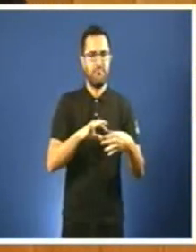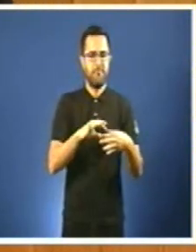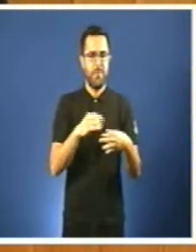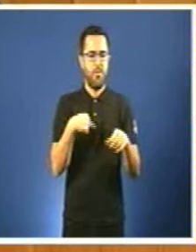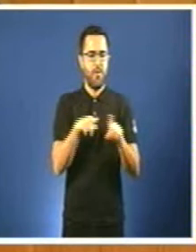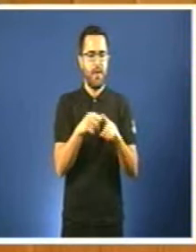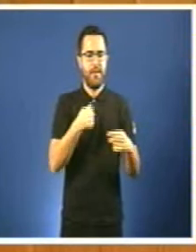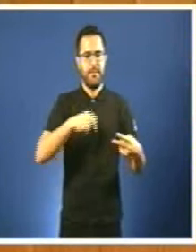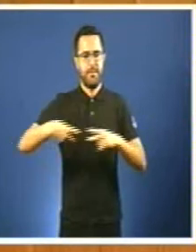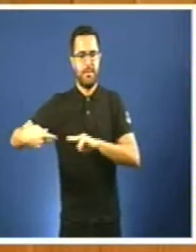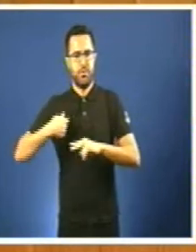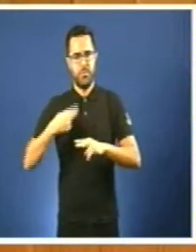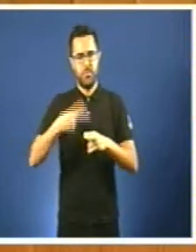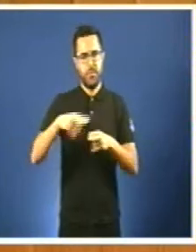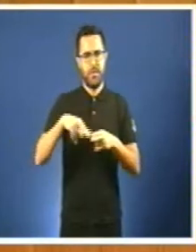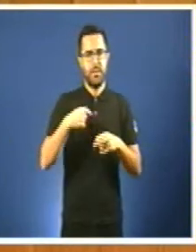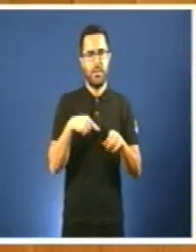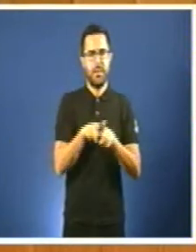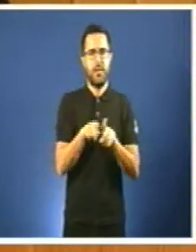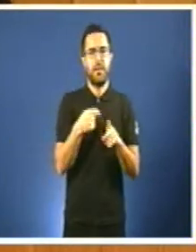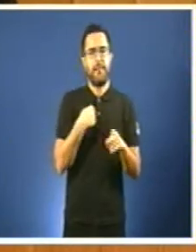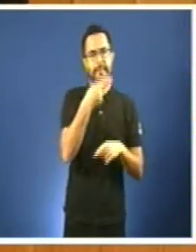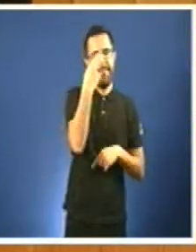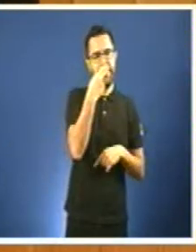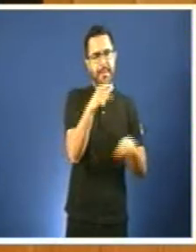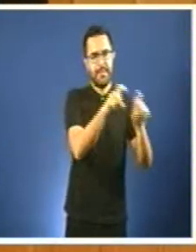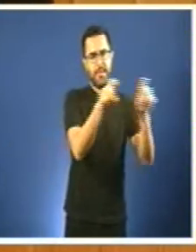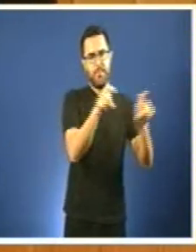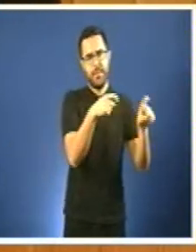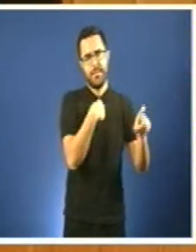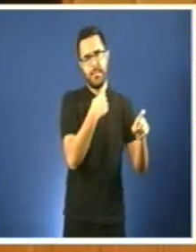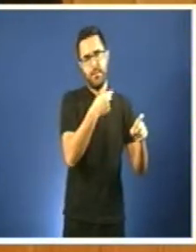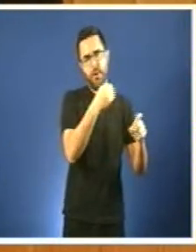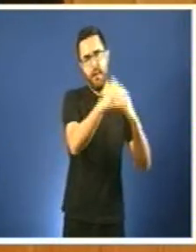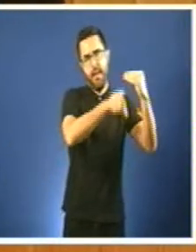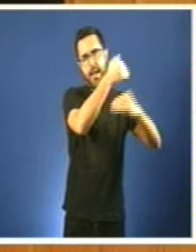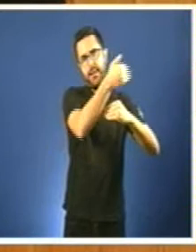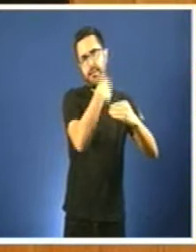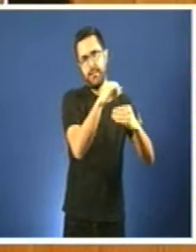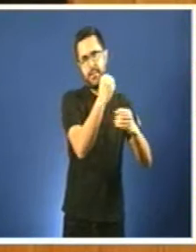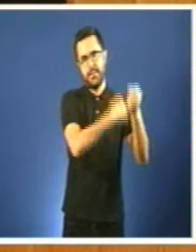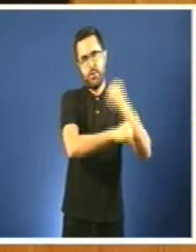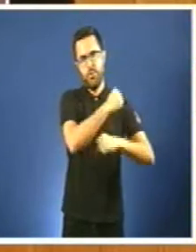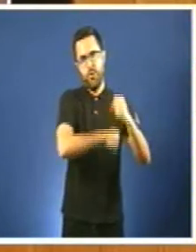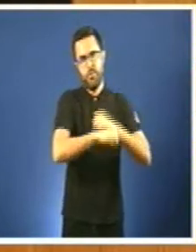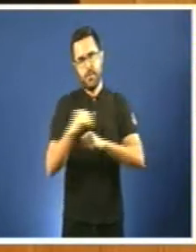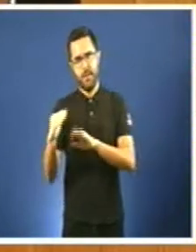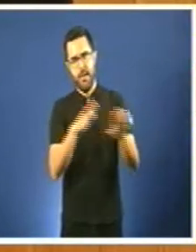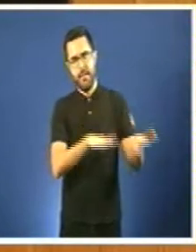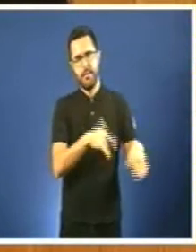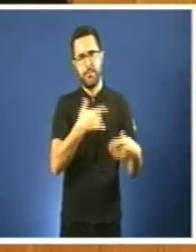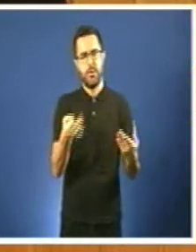dos intereses das elites económicas. E para acabar con esa lacra é necesario un cambio radical